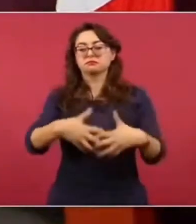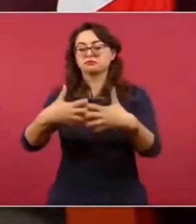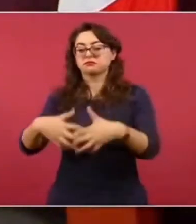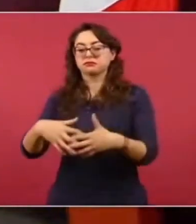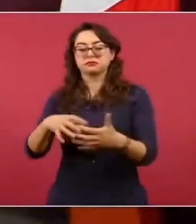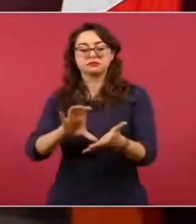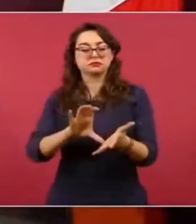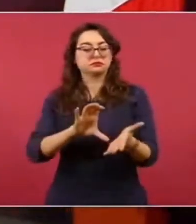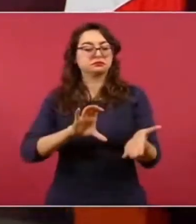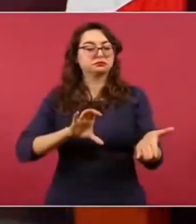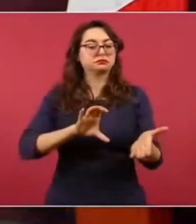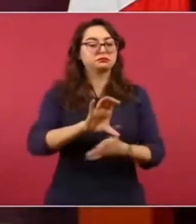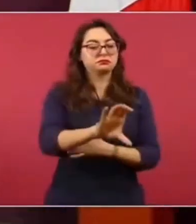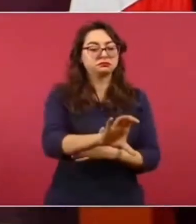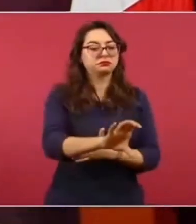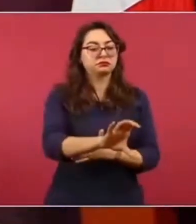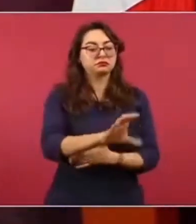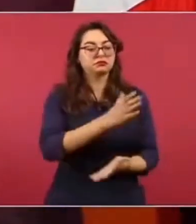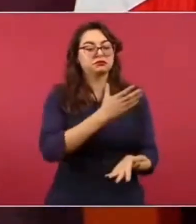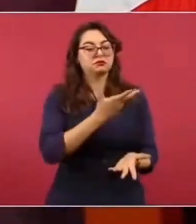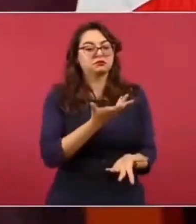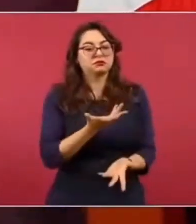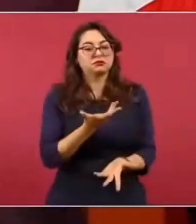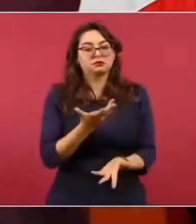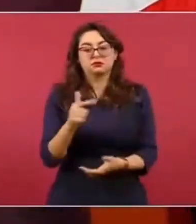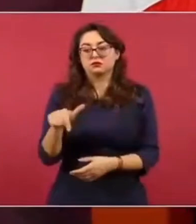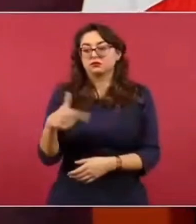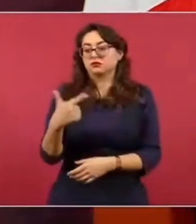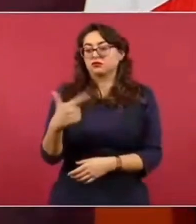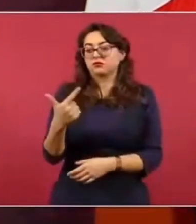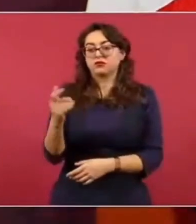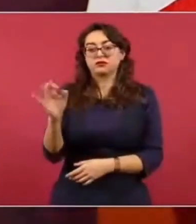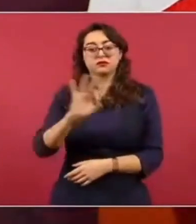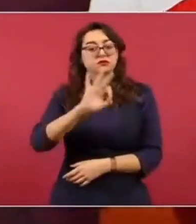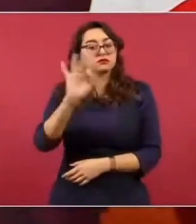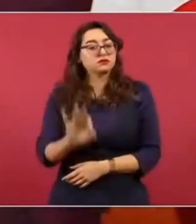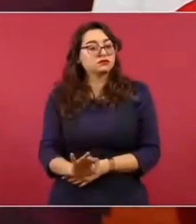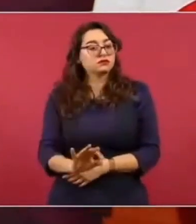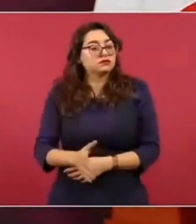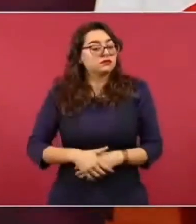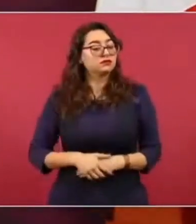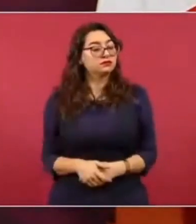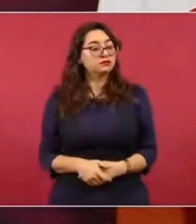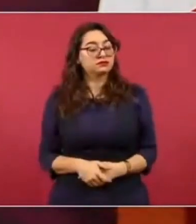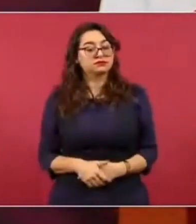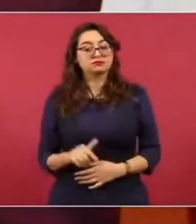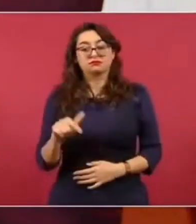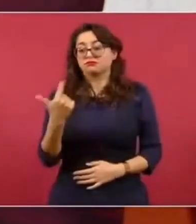el 12% de nuestra capacidad de endeudamiento.